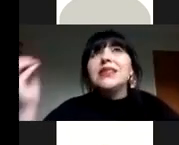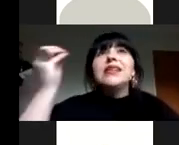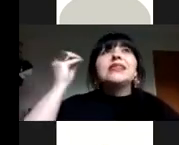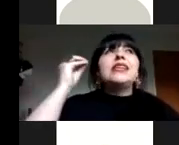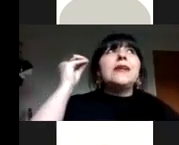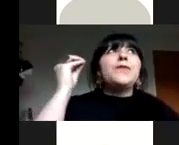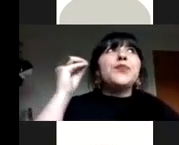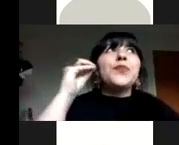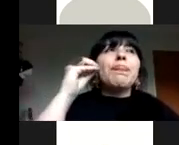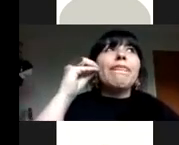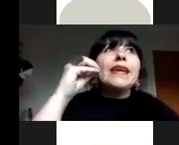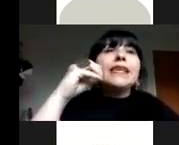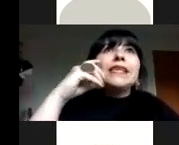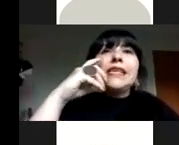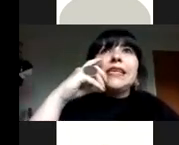universidades,